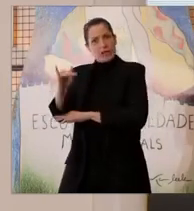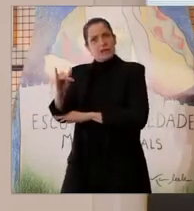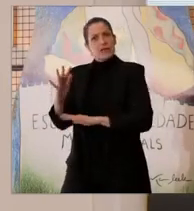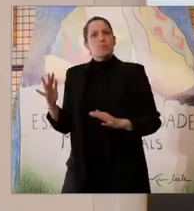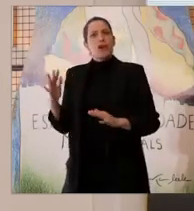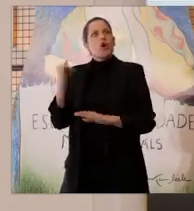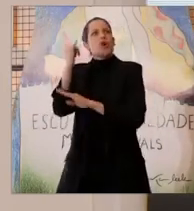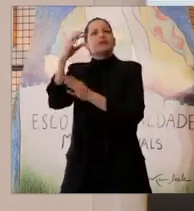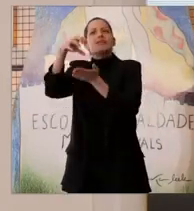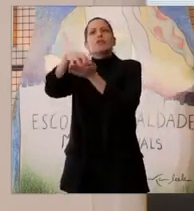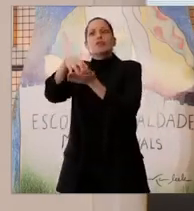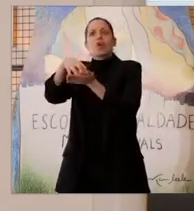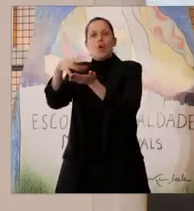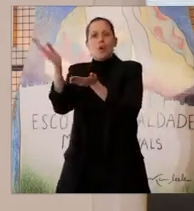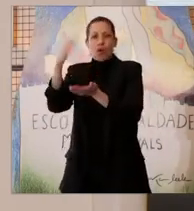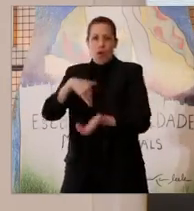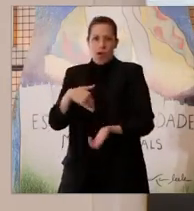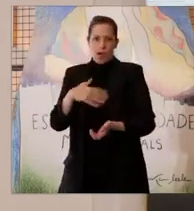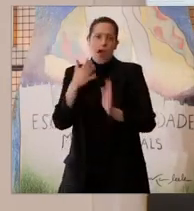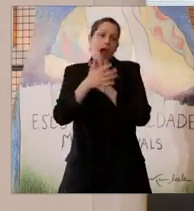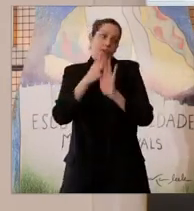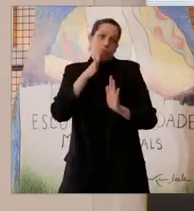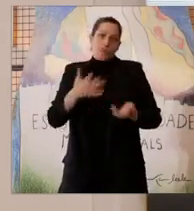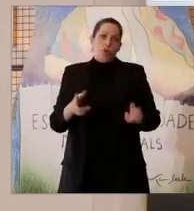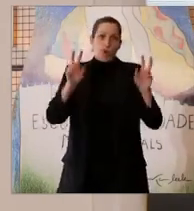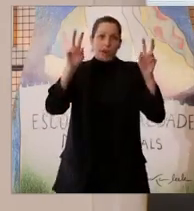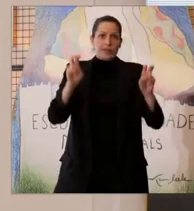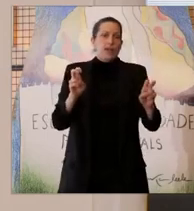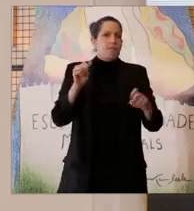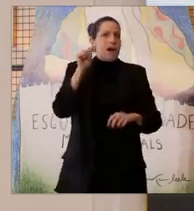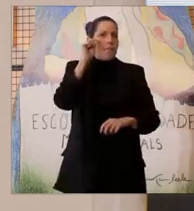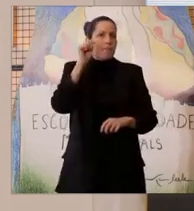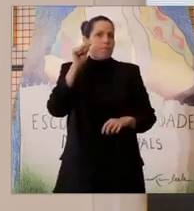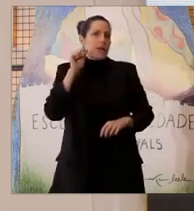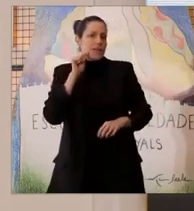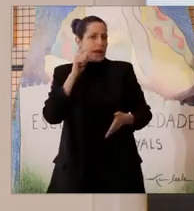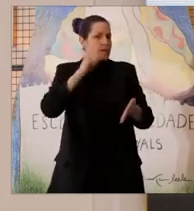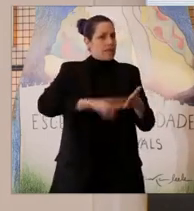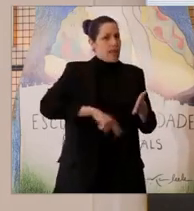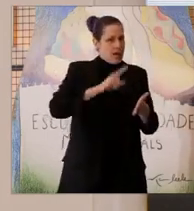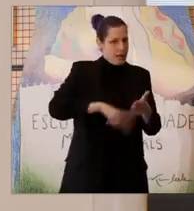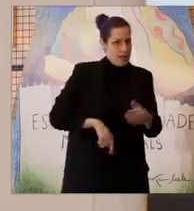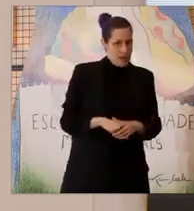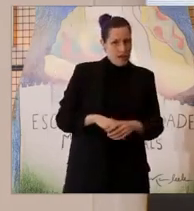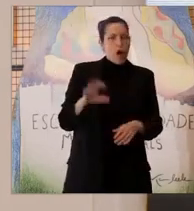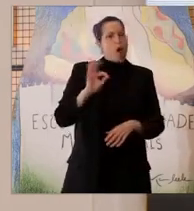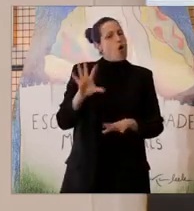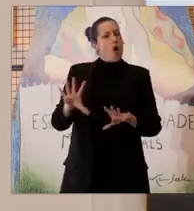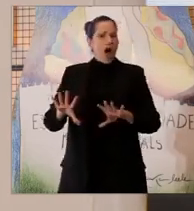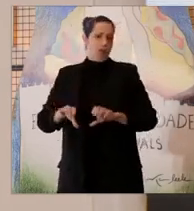firmeza En mi opinión que es el de los vientres de alquiler y la y la adopción que son dos temas distintos pero que son